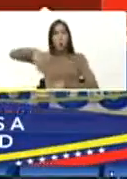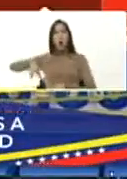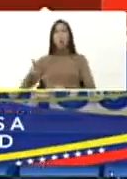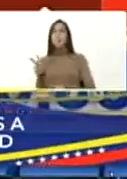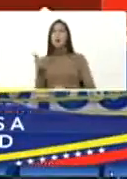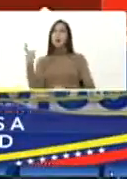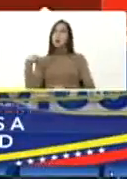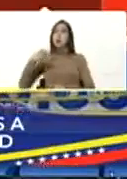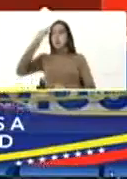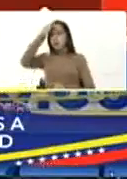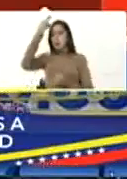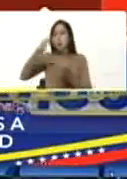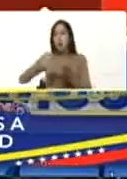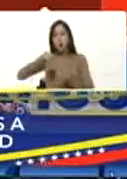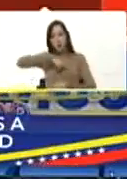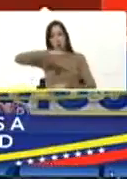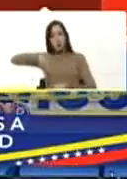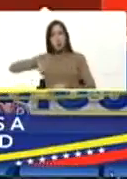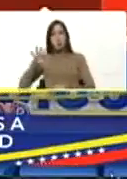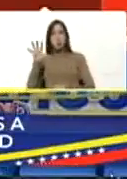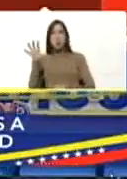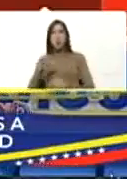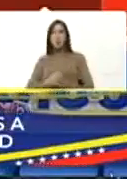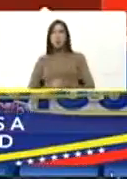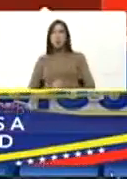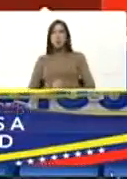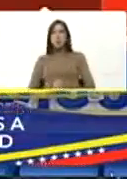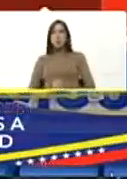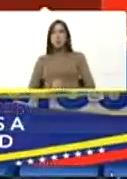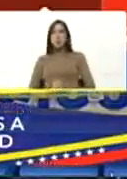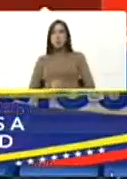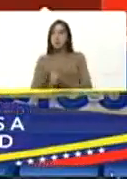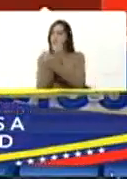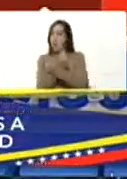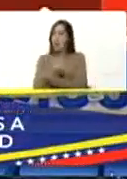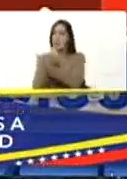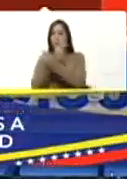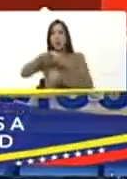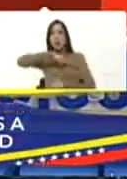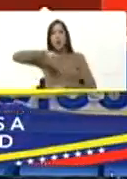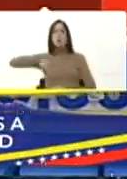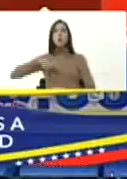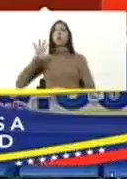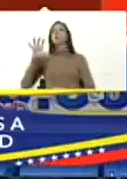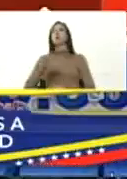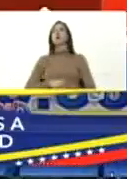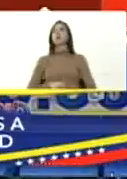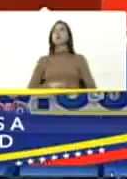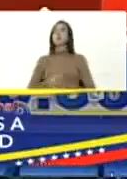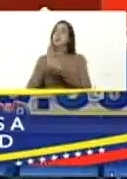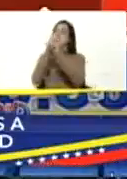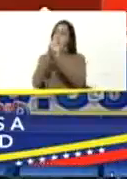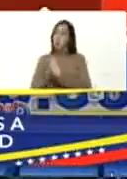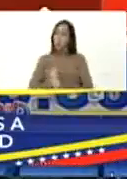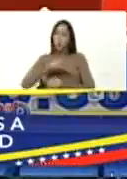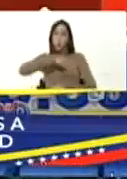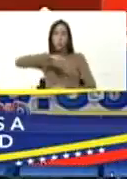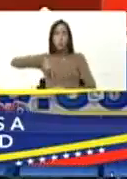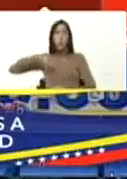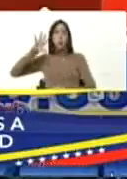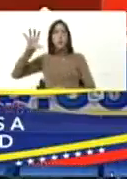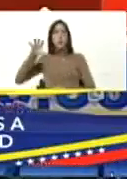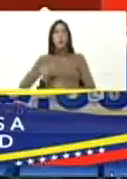tener fe en nuestro país, a amar a nuestro país, a confiar en nuestro